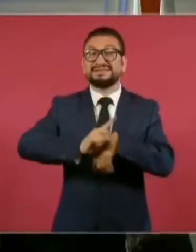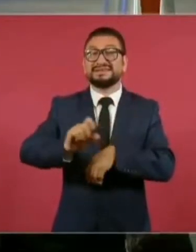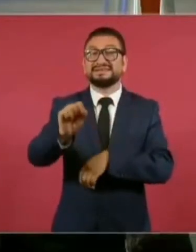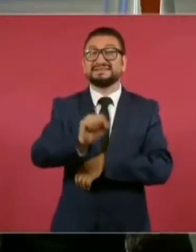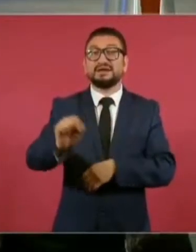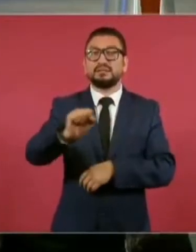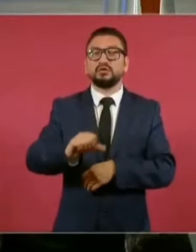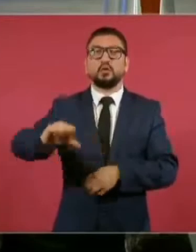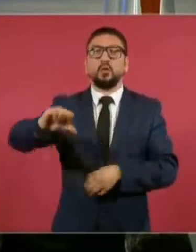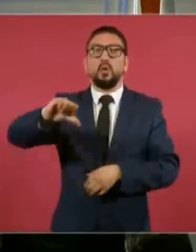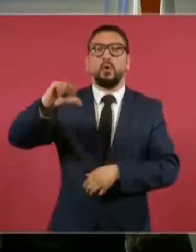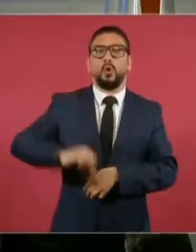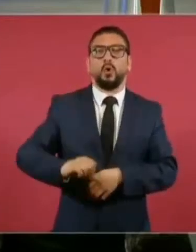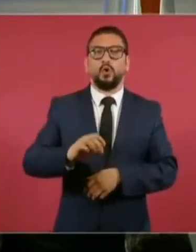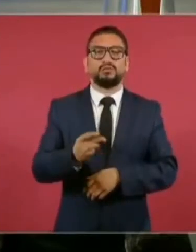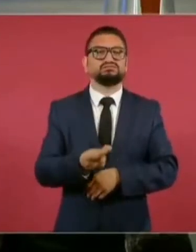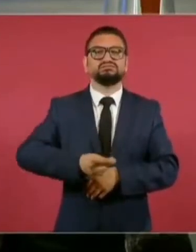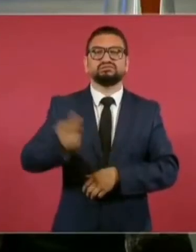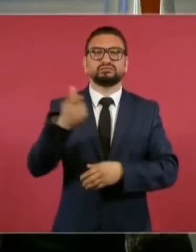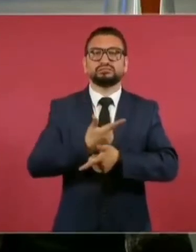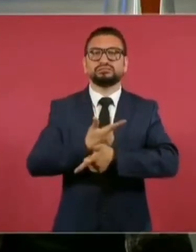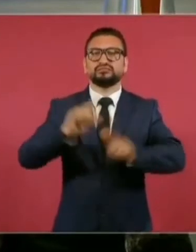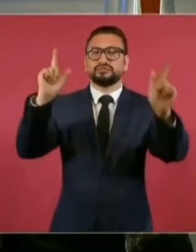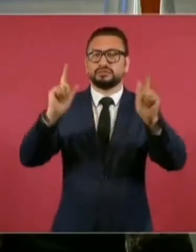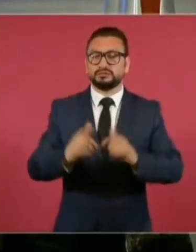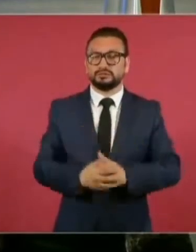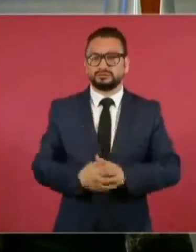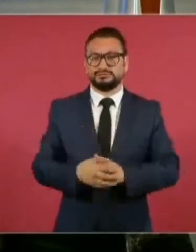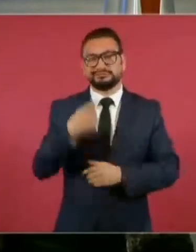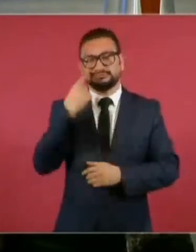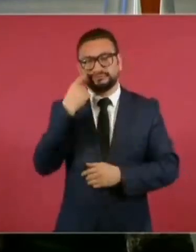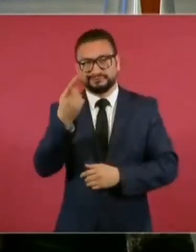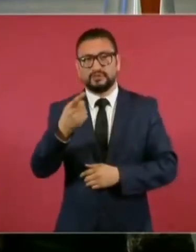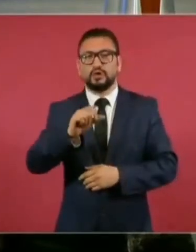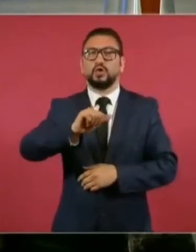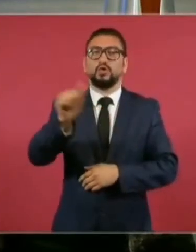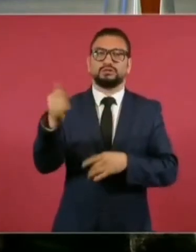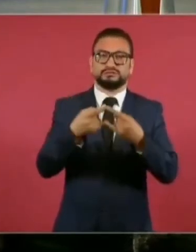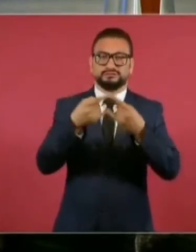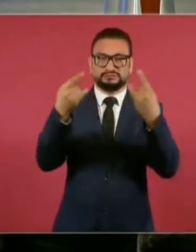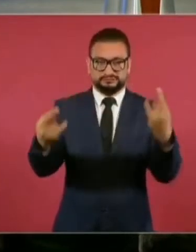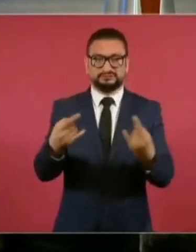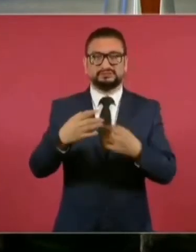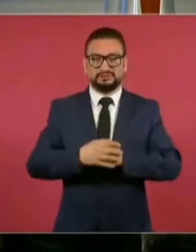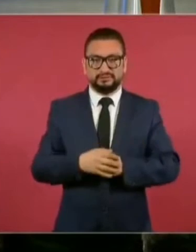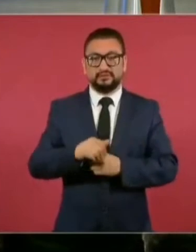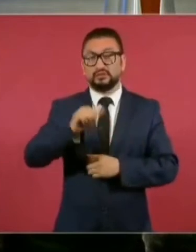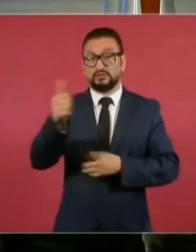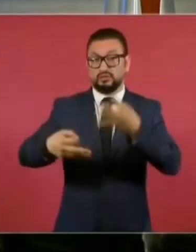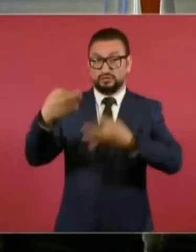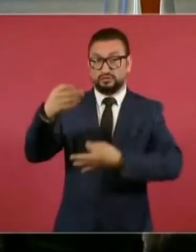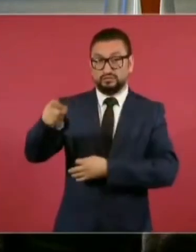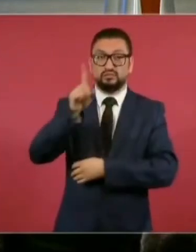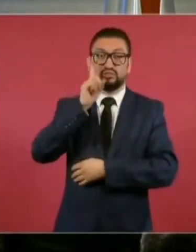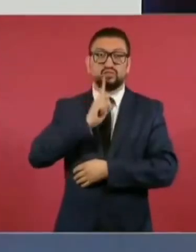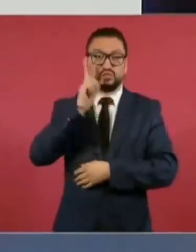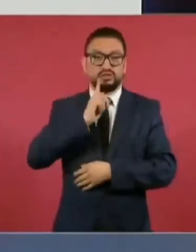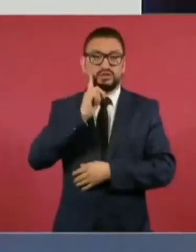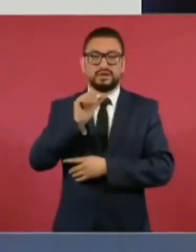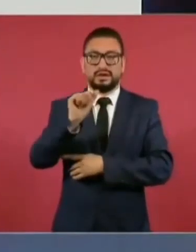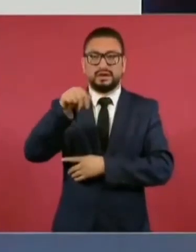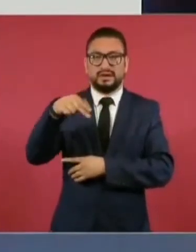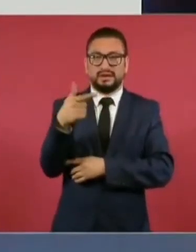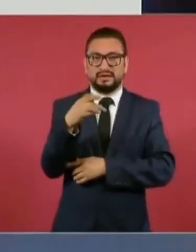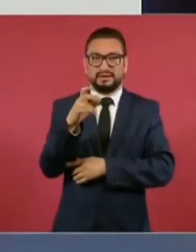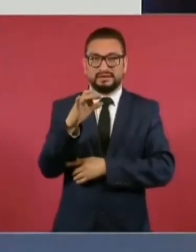es inmediatamente. Adelante. Otra jueza es